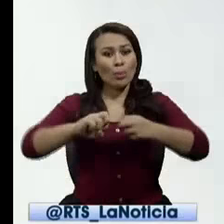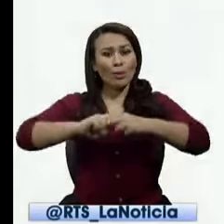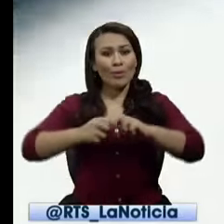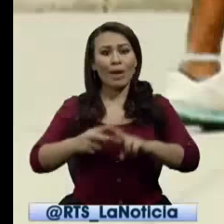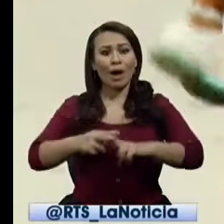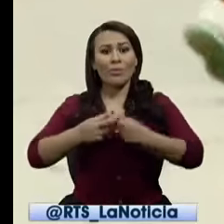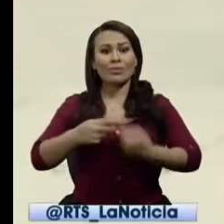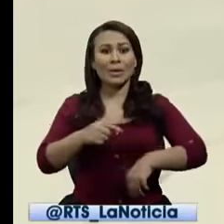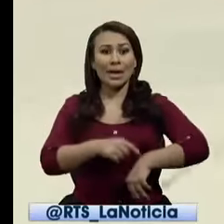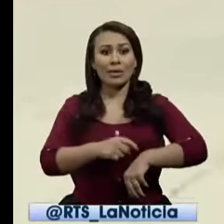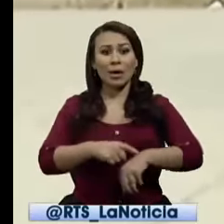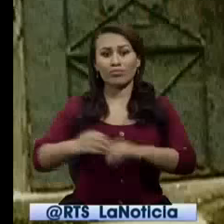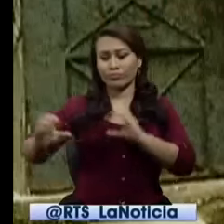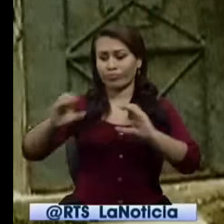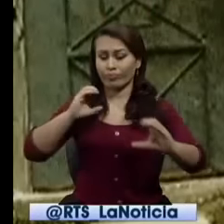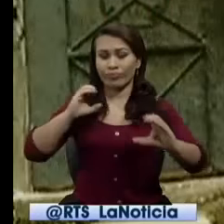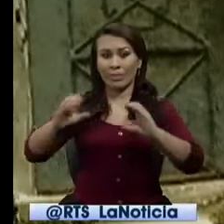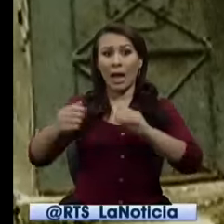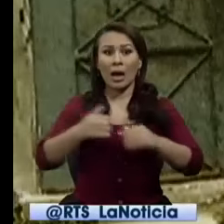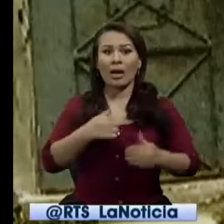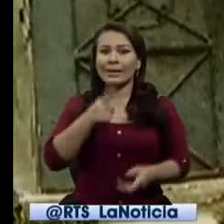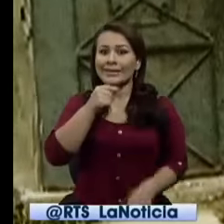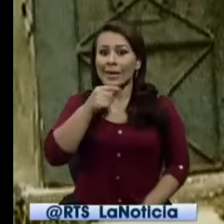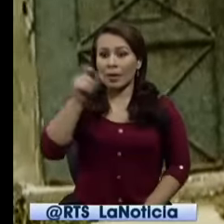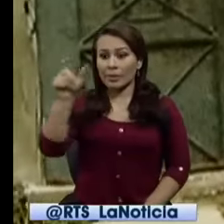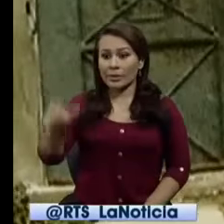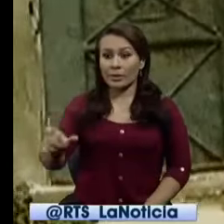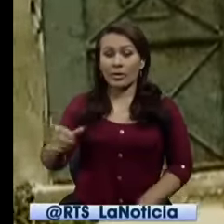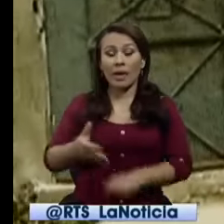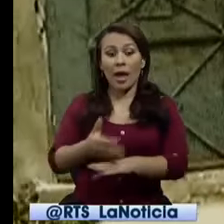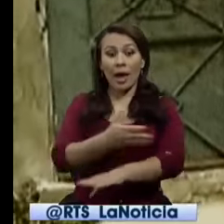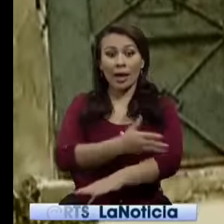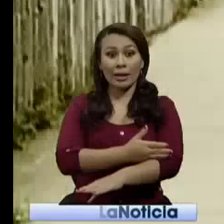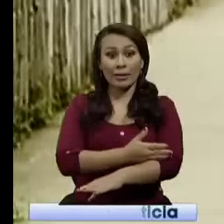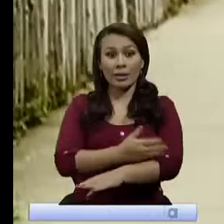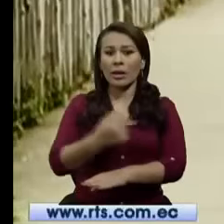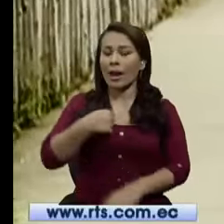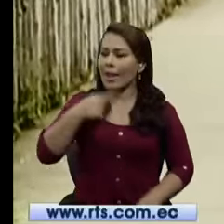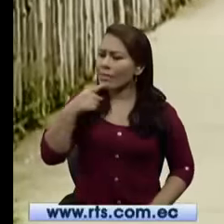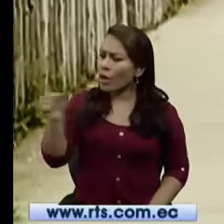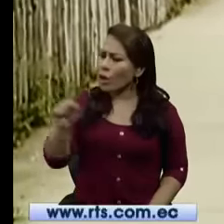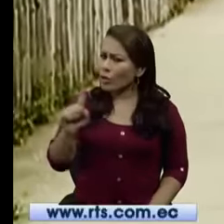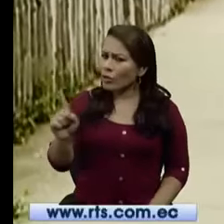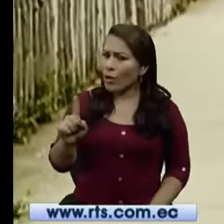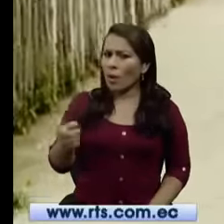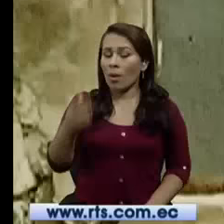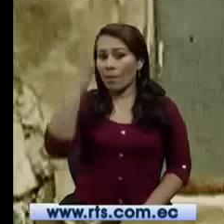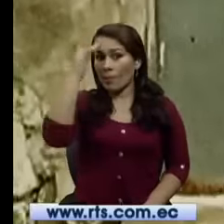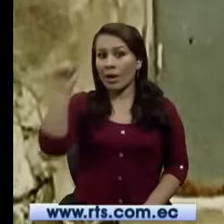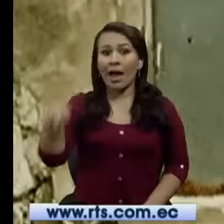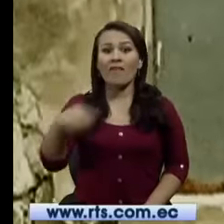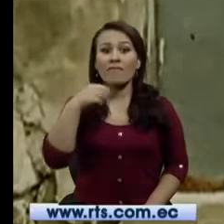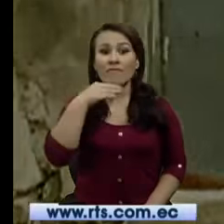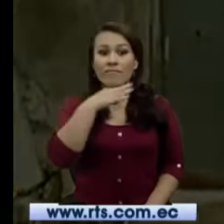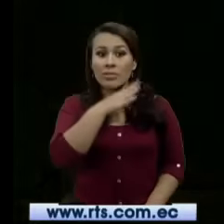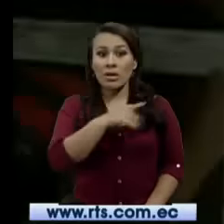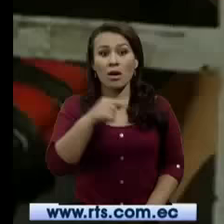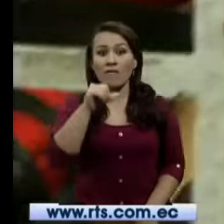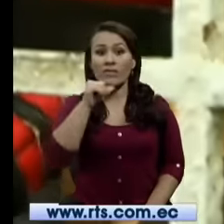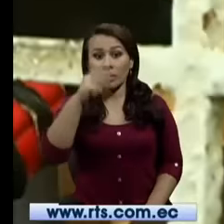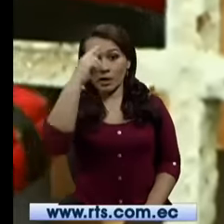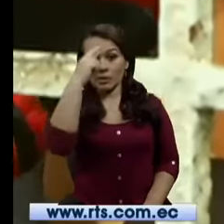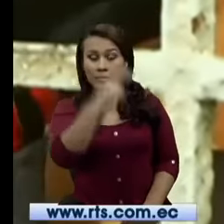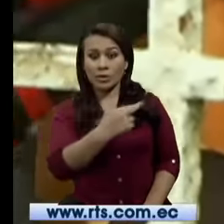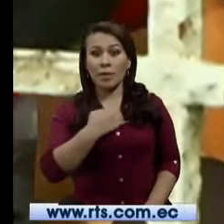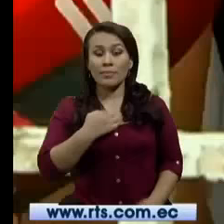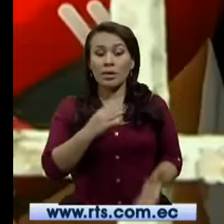por una discusión que mantuvo con los acusados minutos antes cuando ella se encontraba fuera de su domicilio eh